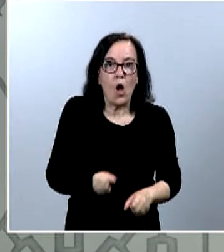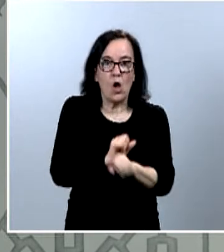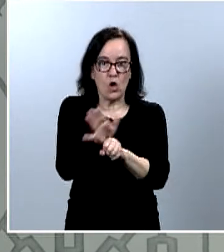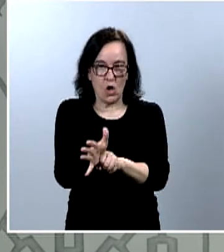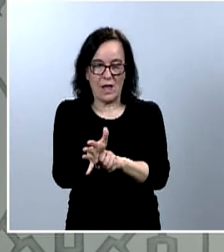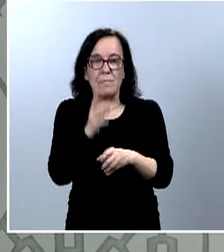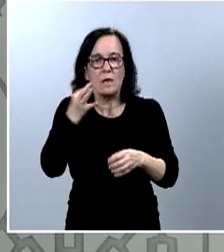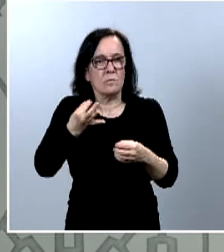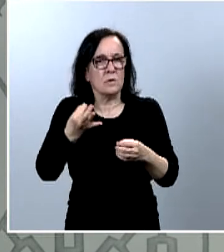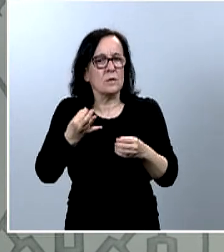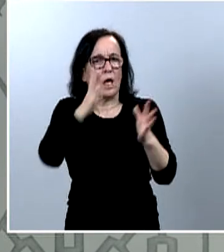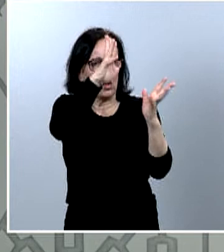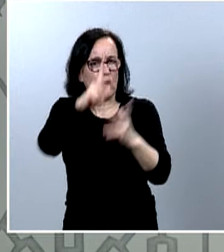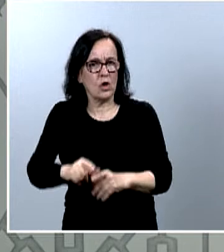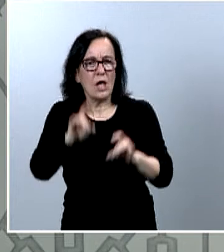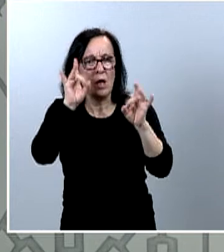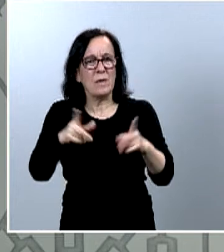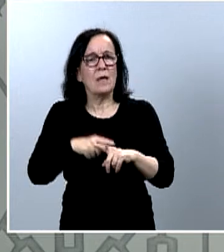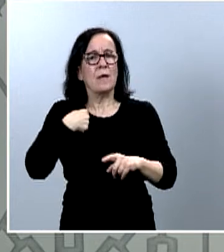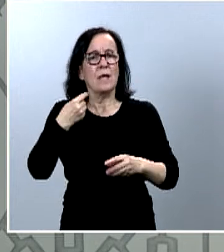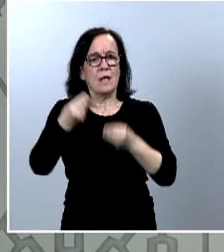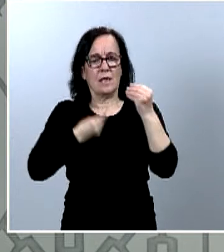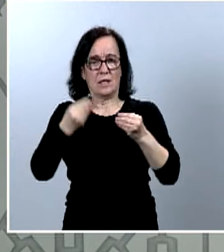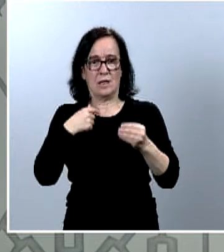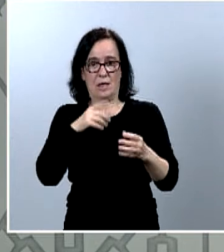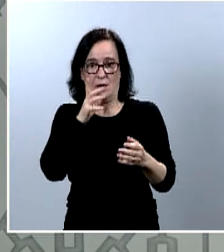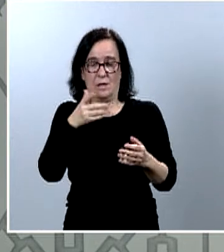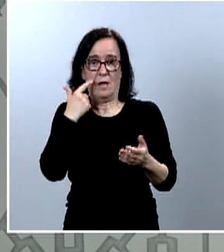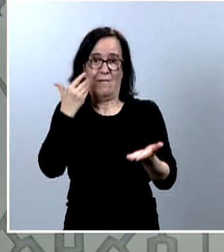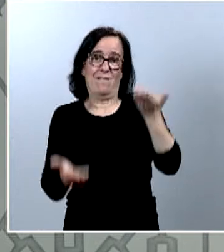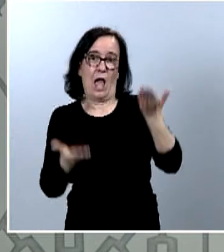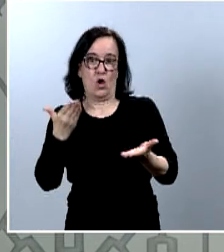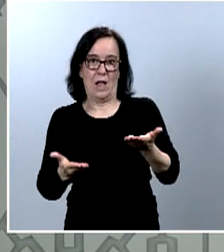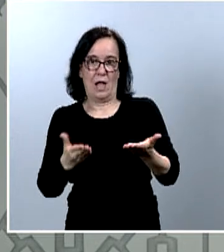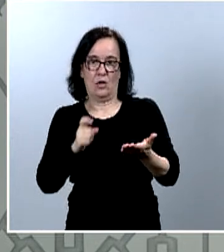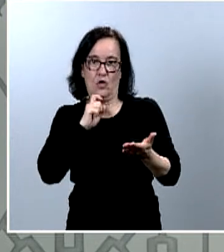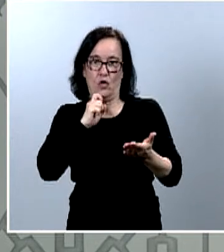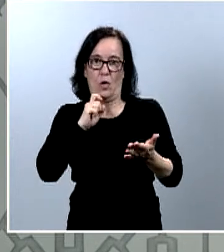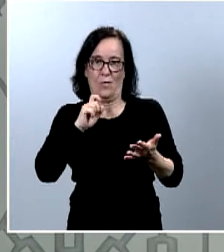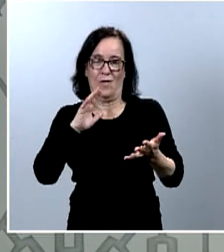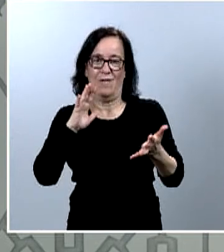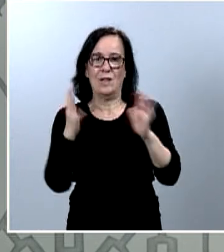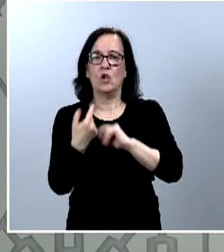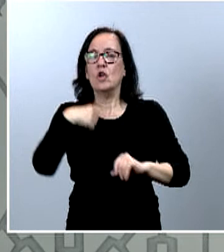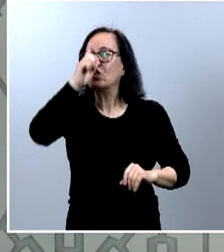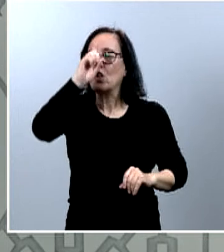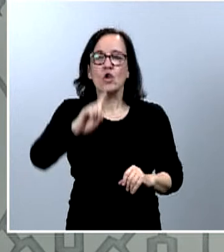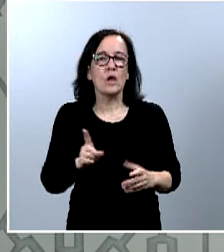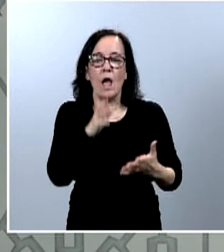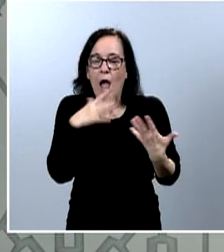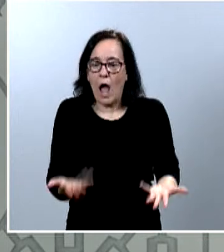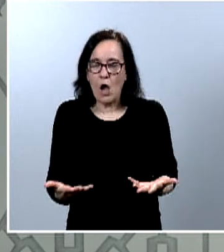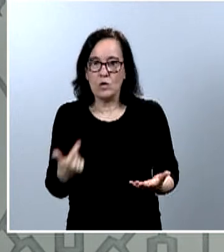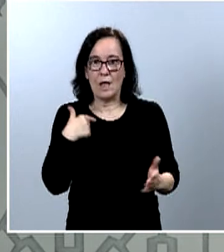igual. Eso nos da una estabilidad en la serie que nos permite valorar la evolución. Yo no sé ahora, en este